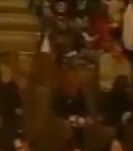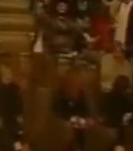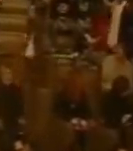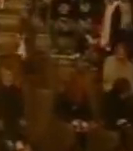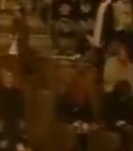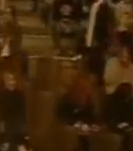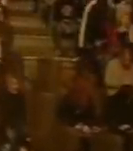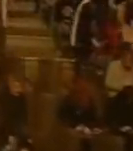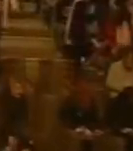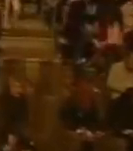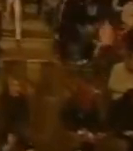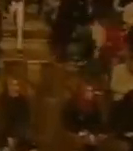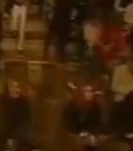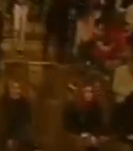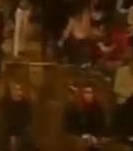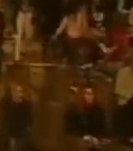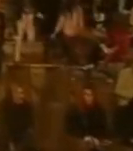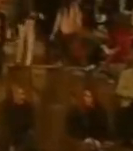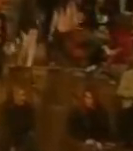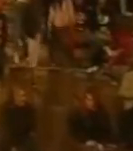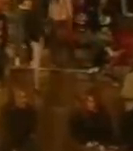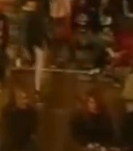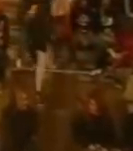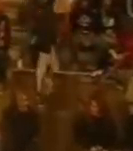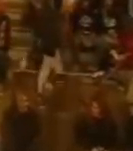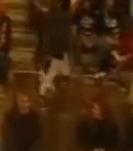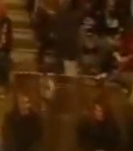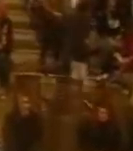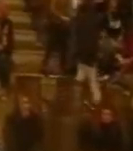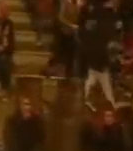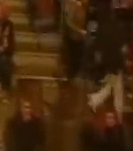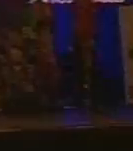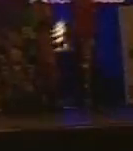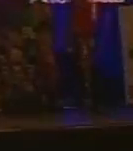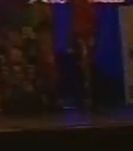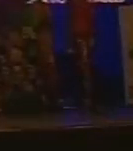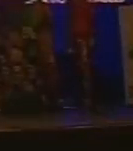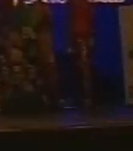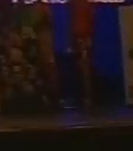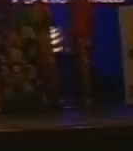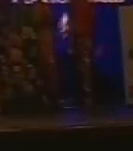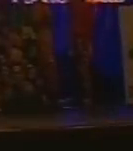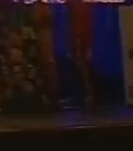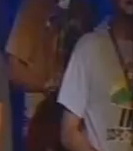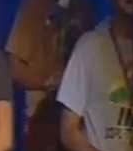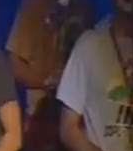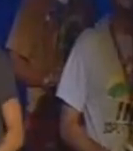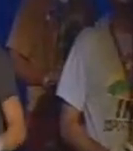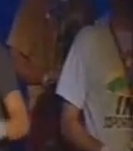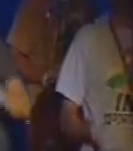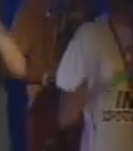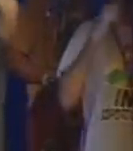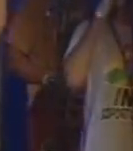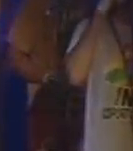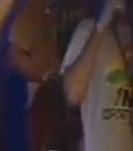No nos da tiempo de demás, despedida cortita. Muchas gracias a